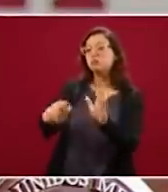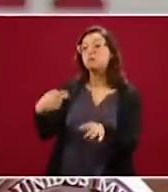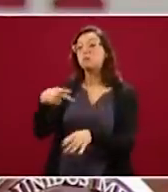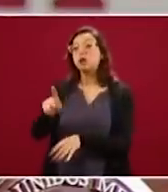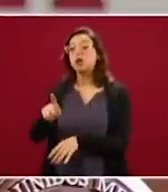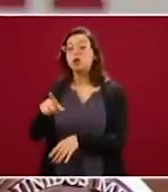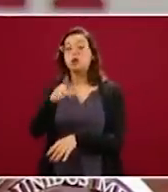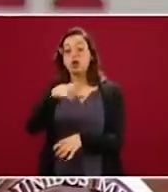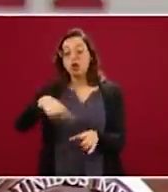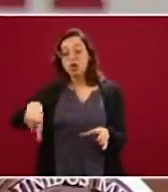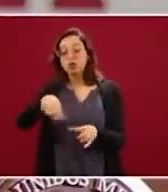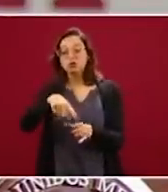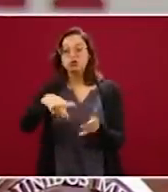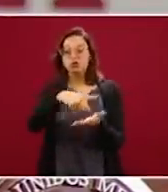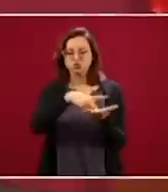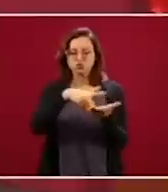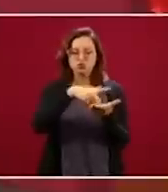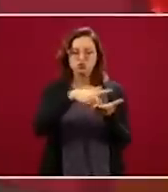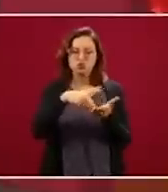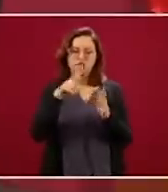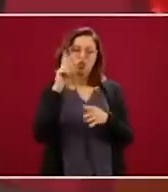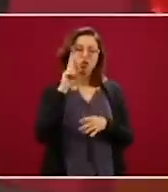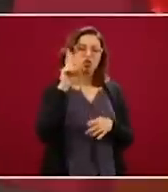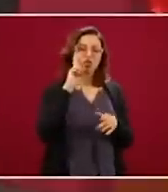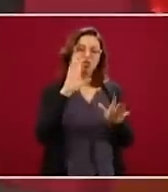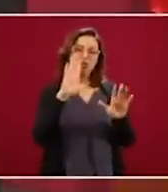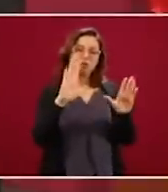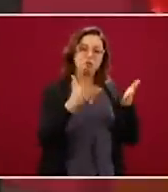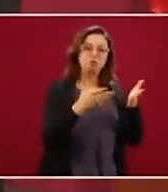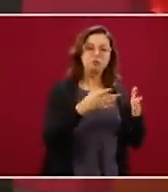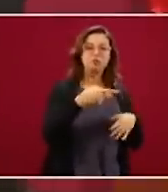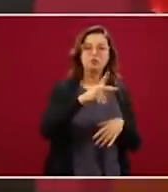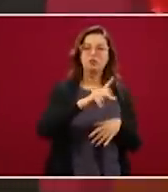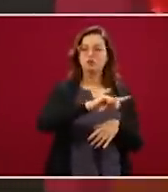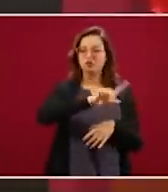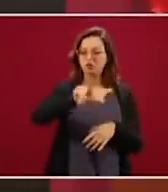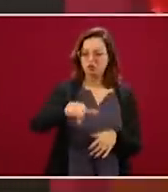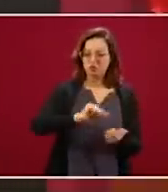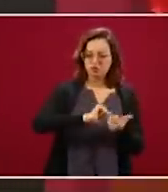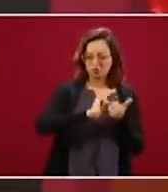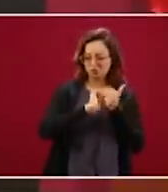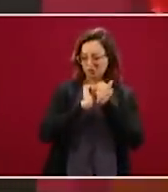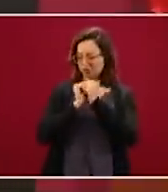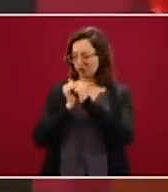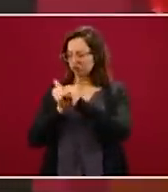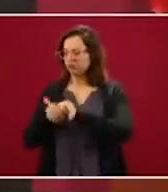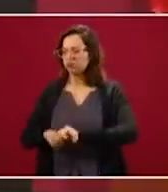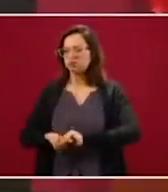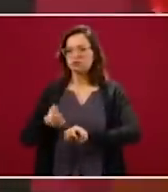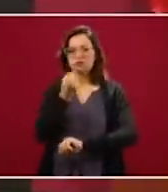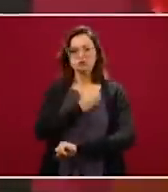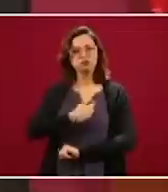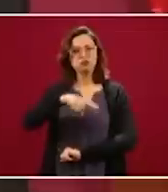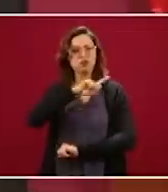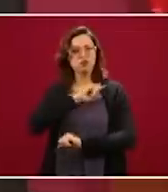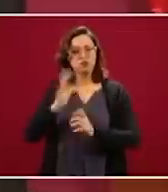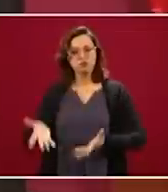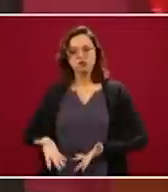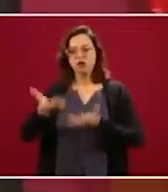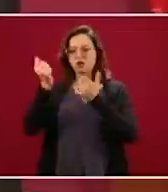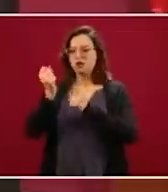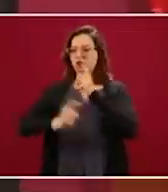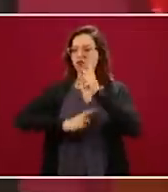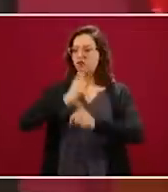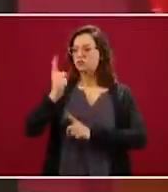consumido sustancias o drogas, han podido ser figuras públicas importantes en el deporte, en el arte, en el atletismo,